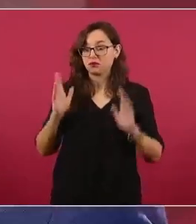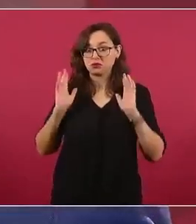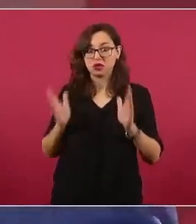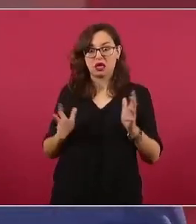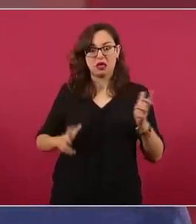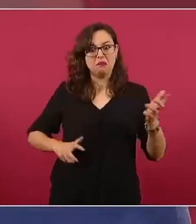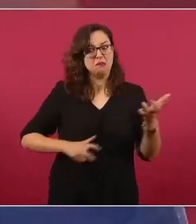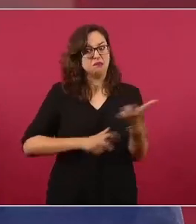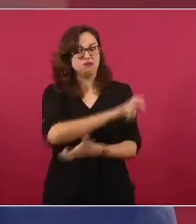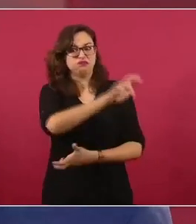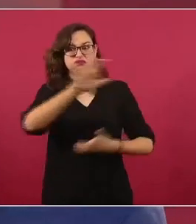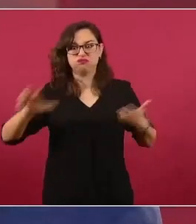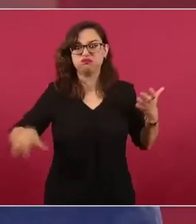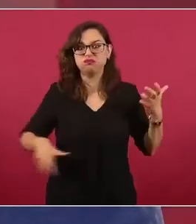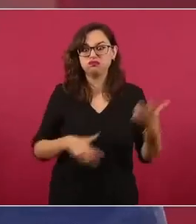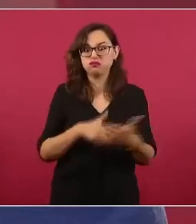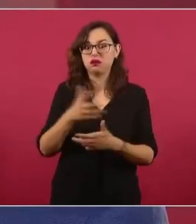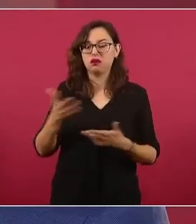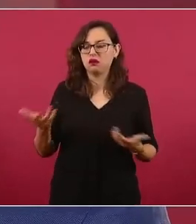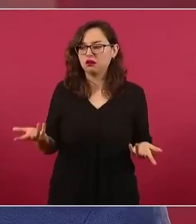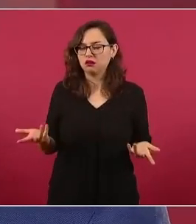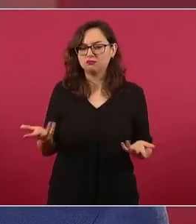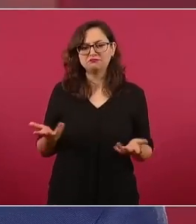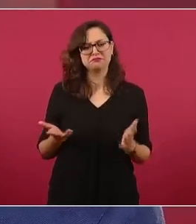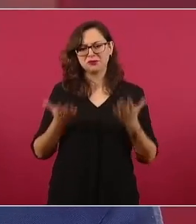¿Cuántas manifestaciones en contra del gobierno